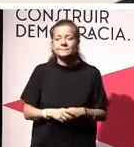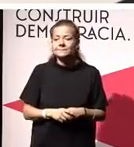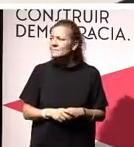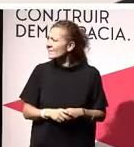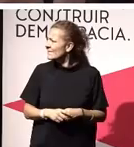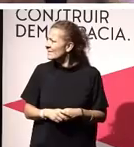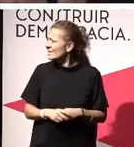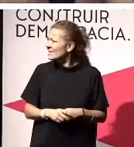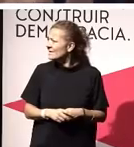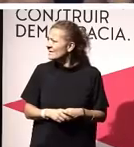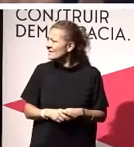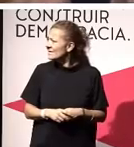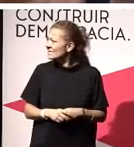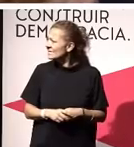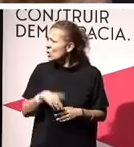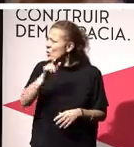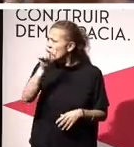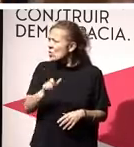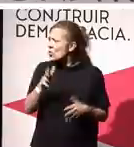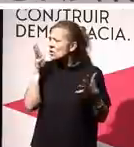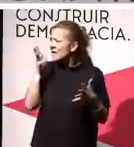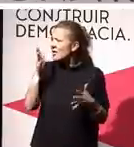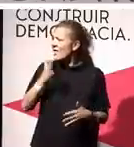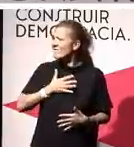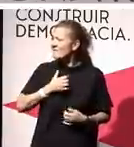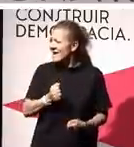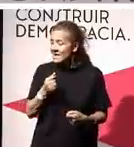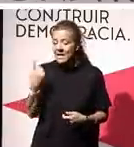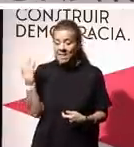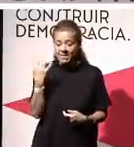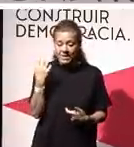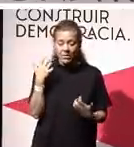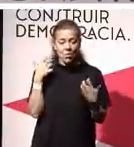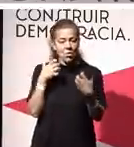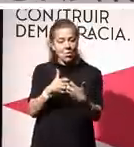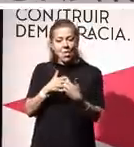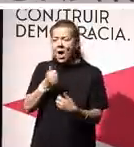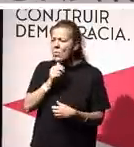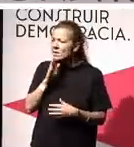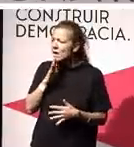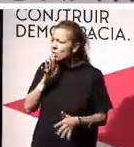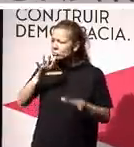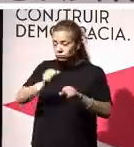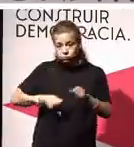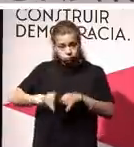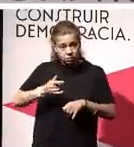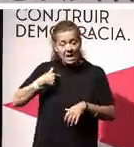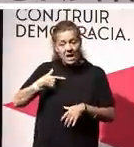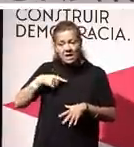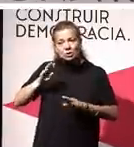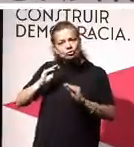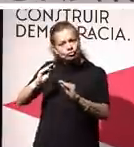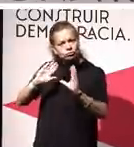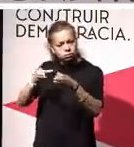Un compañero valiente que ha tenido que enfrentar en su país un golpe de Estado y se levantó, su pueblo